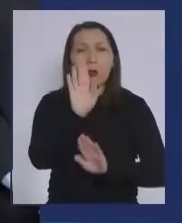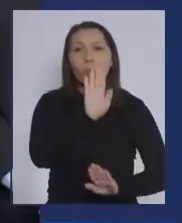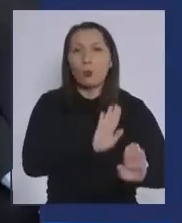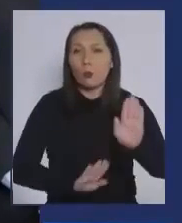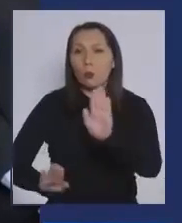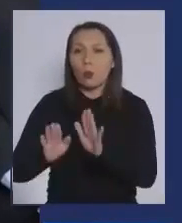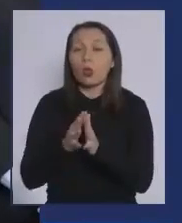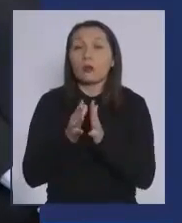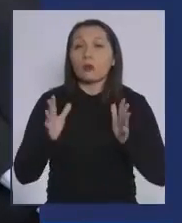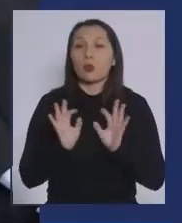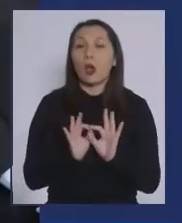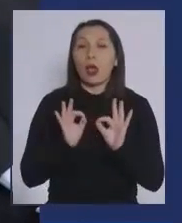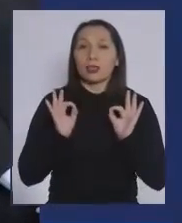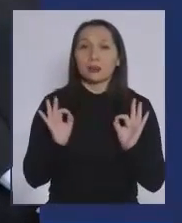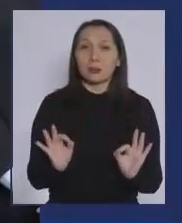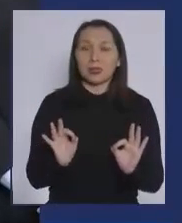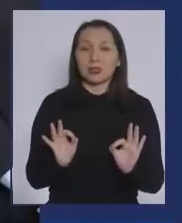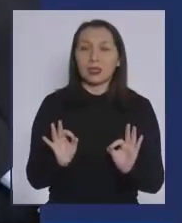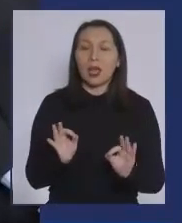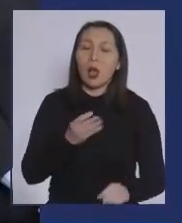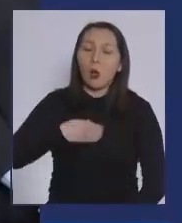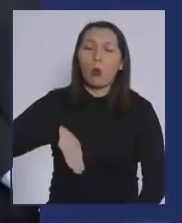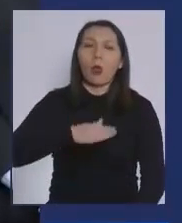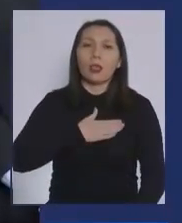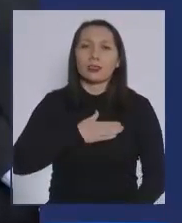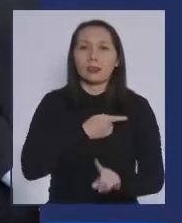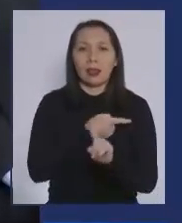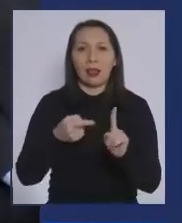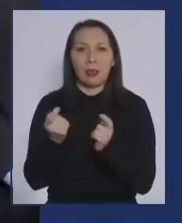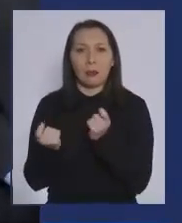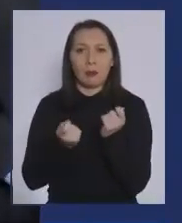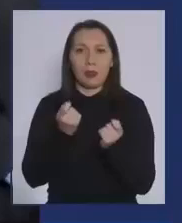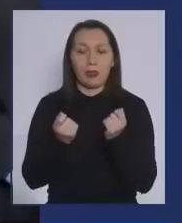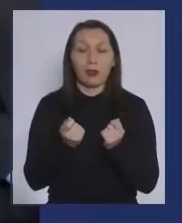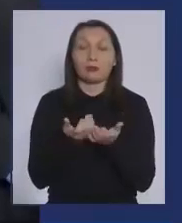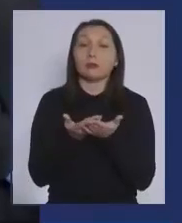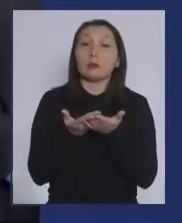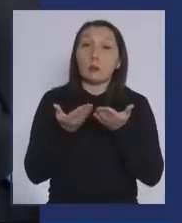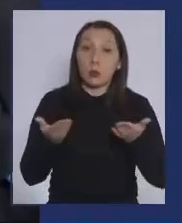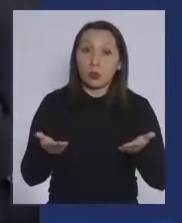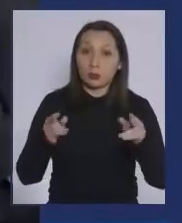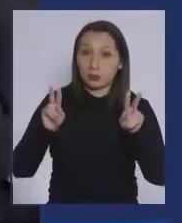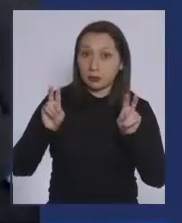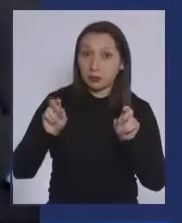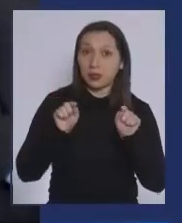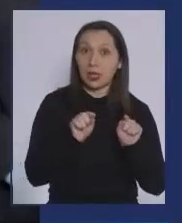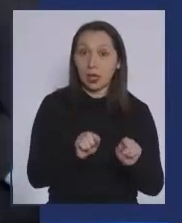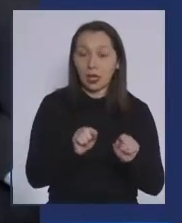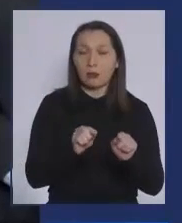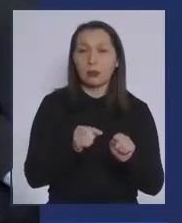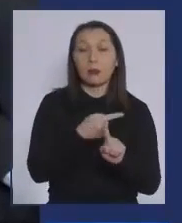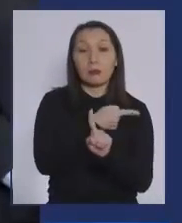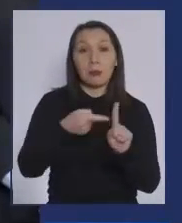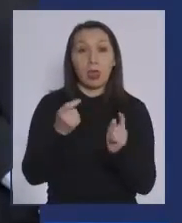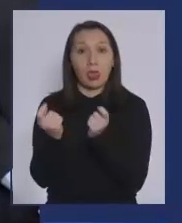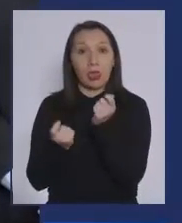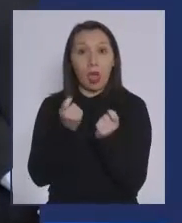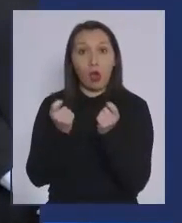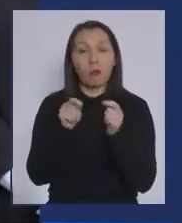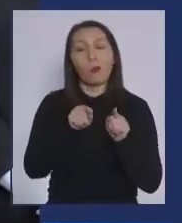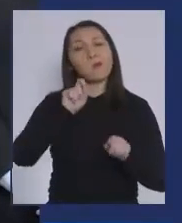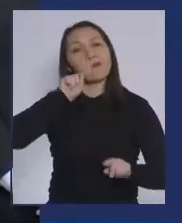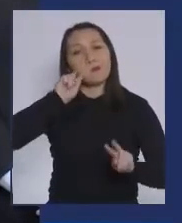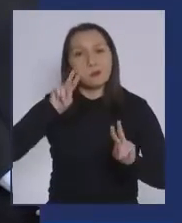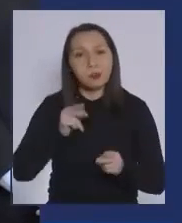cuidado muy especial por nuestra clase media por esas razones porque la clase media es el